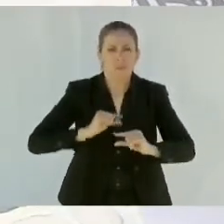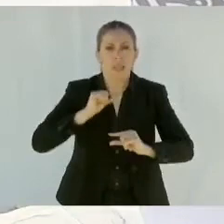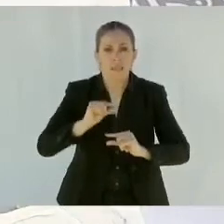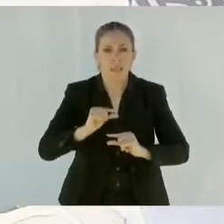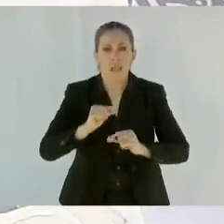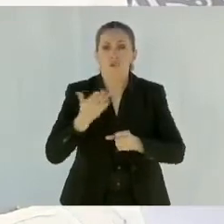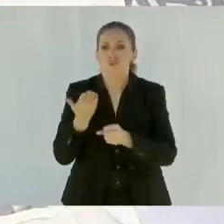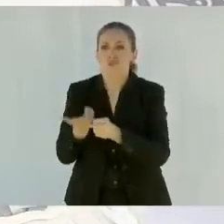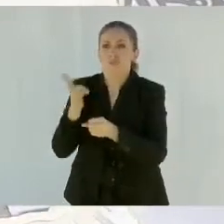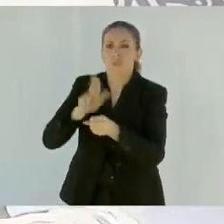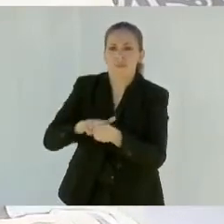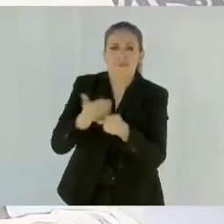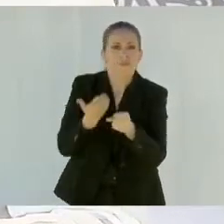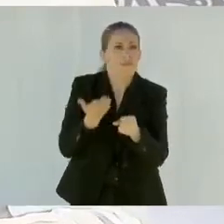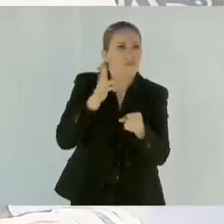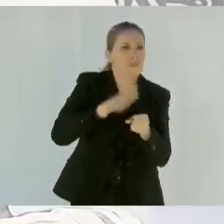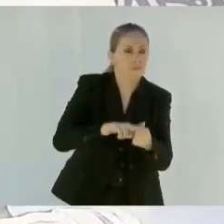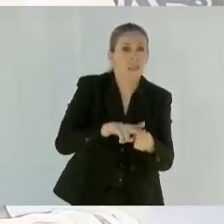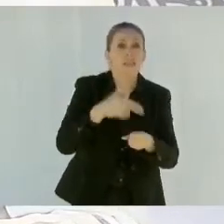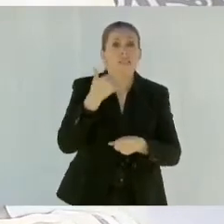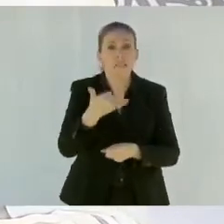médicos en